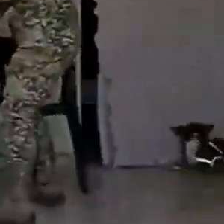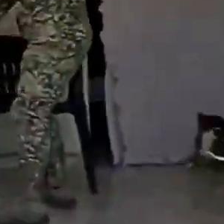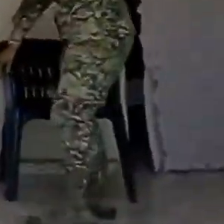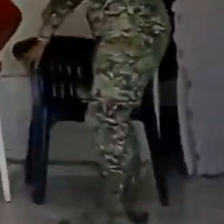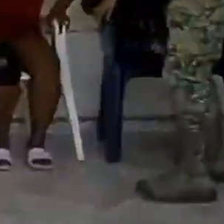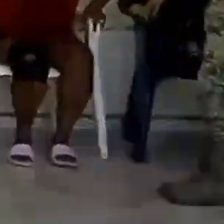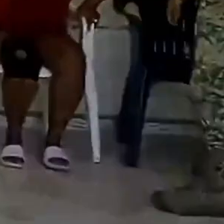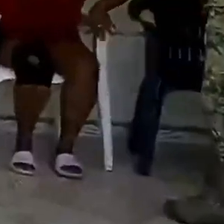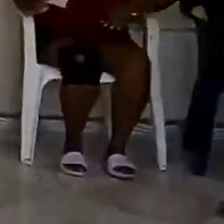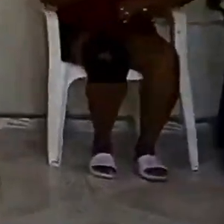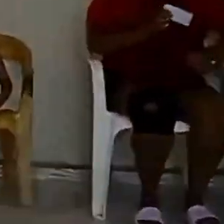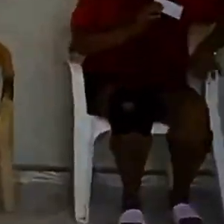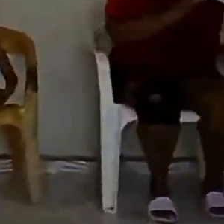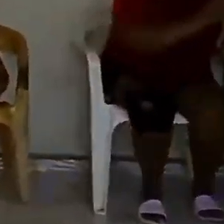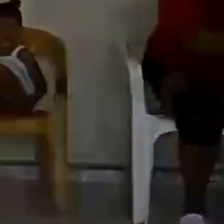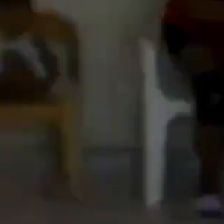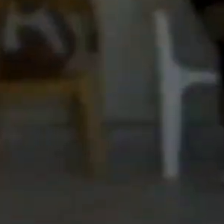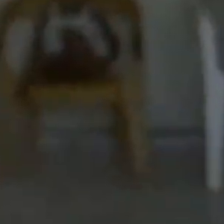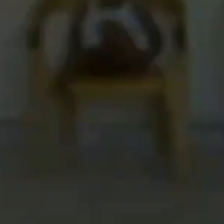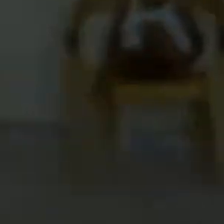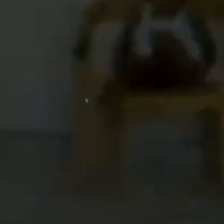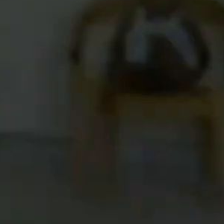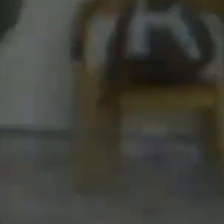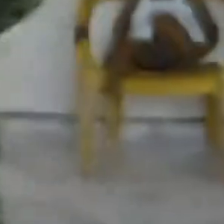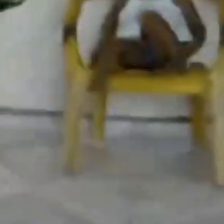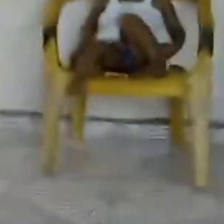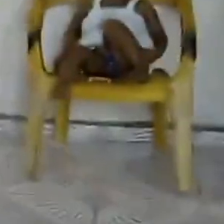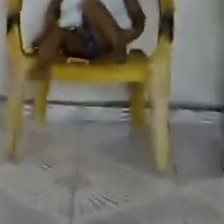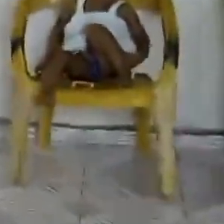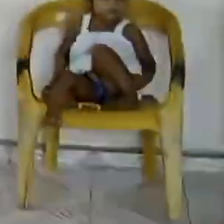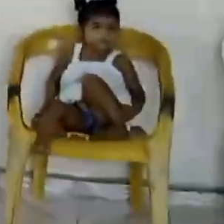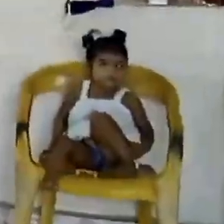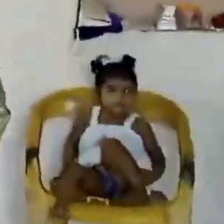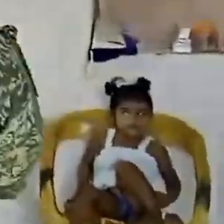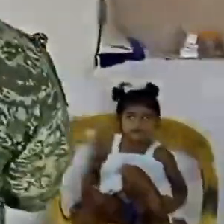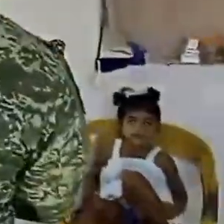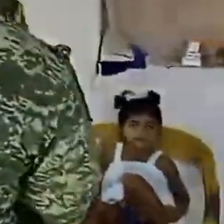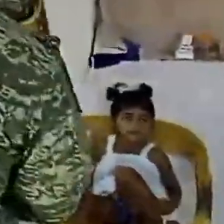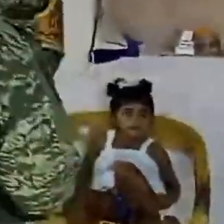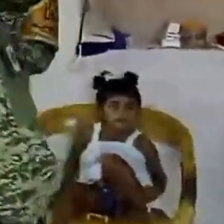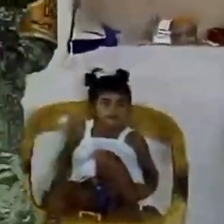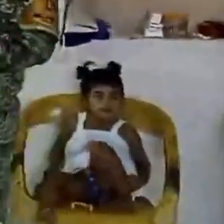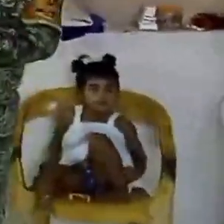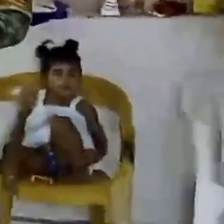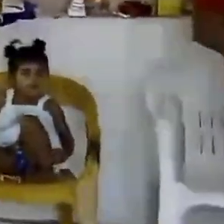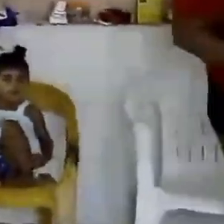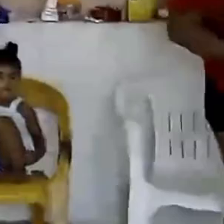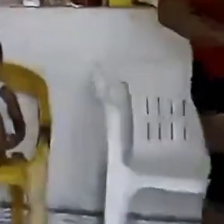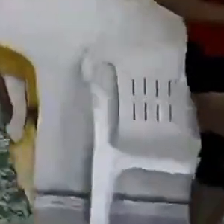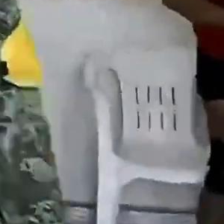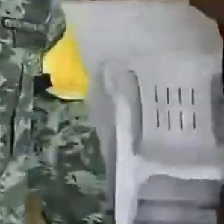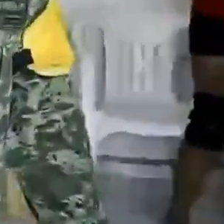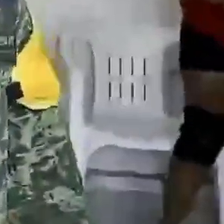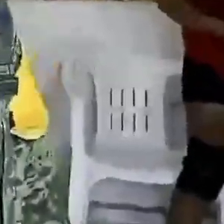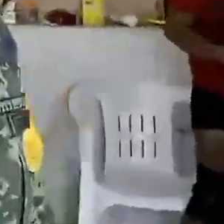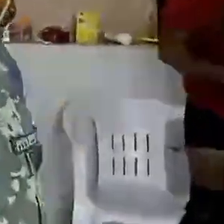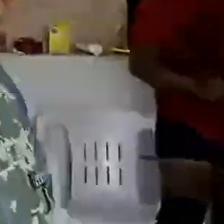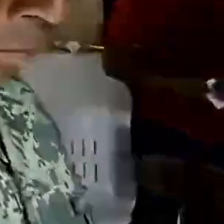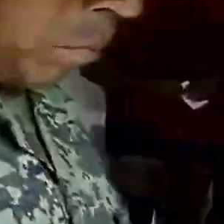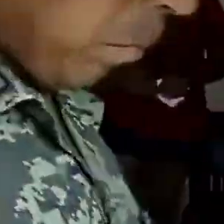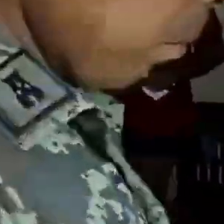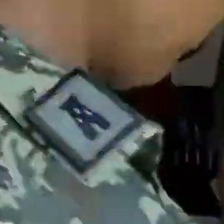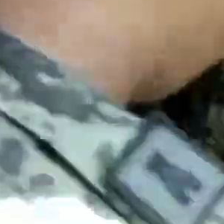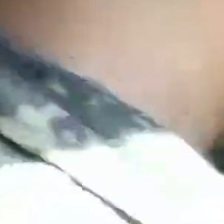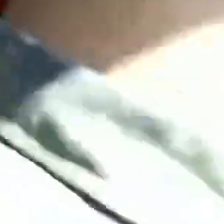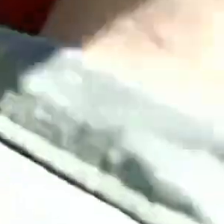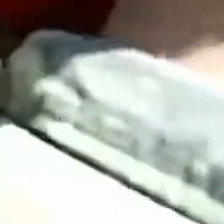Presidente, también Banco Mundial anunció que puede cobrar más de 200,000 millones de dólares por daños del huracán. ¿Qué sabe de eso? El Banco Mundial ya anunció.